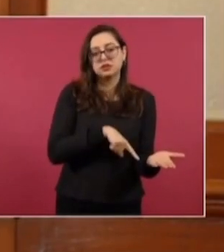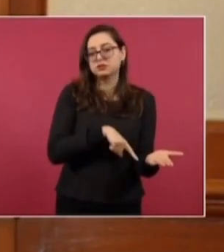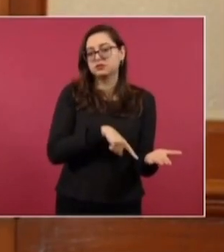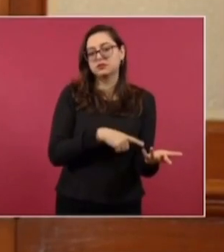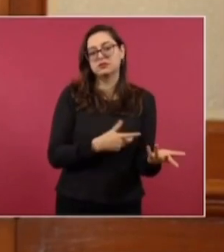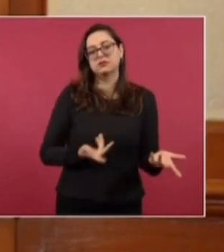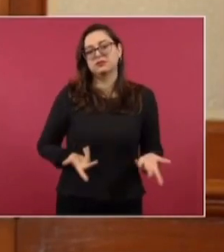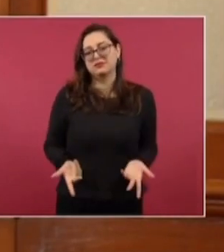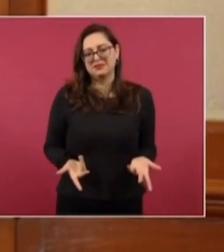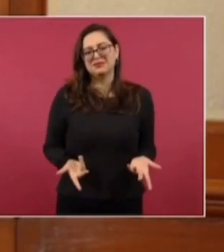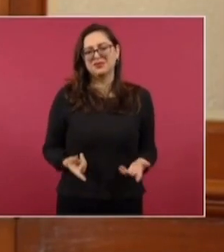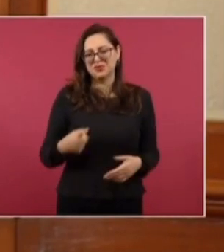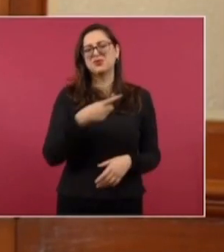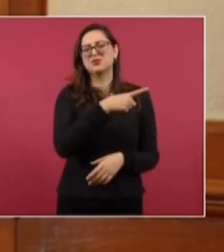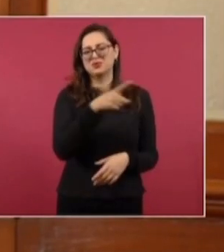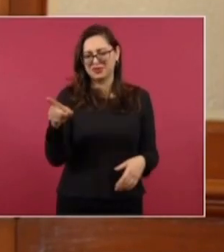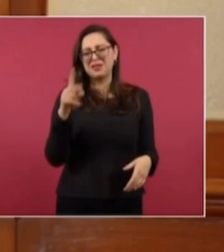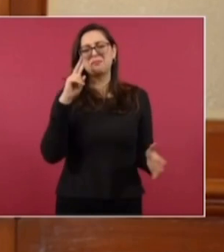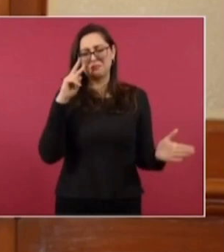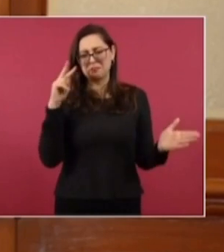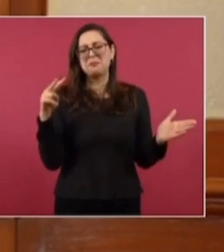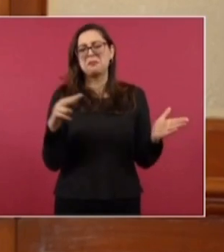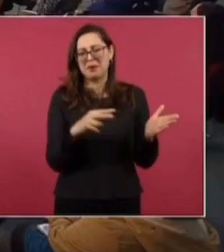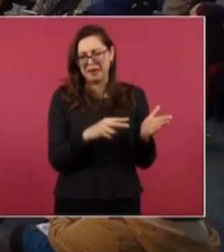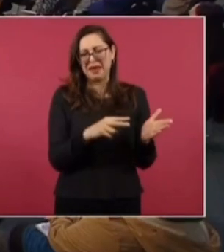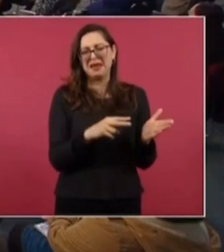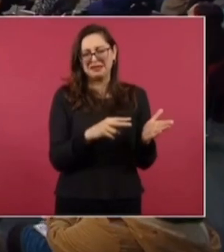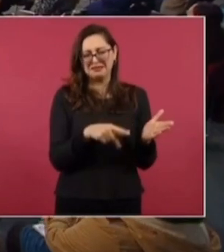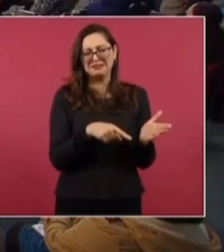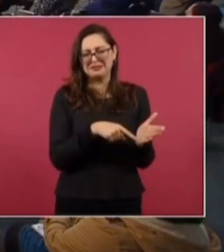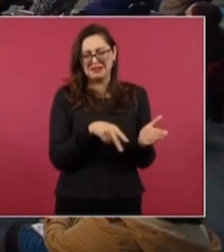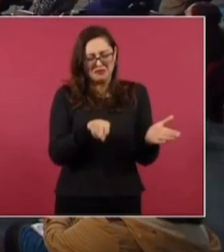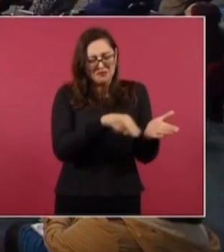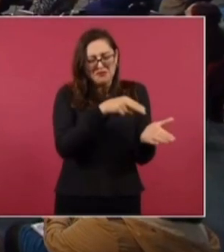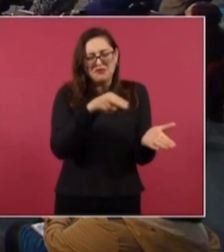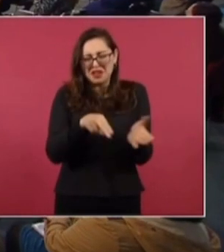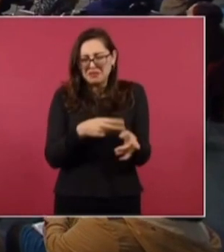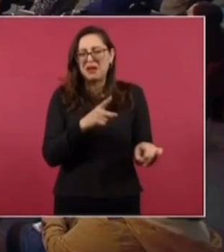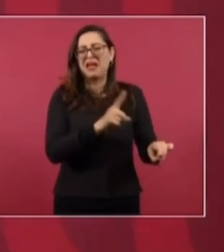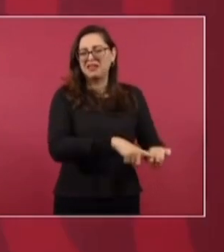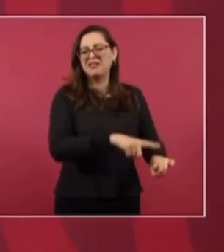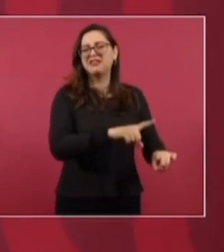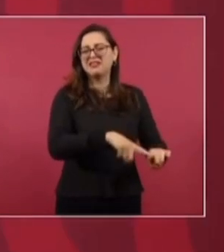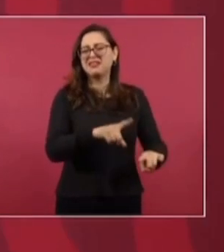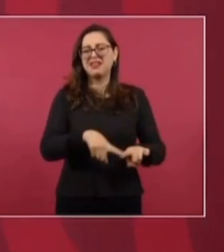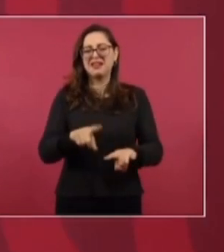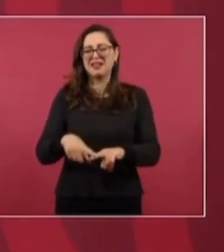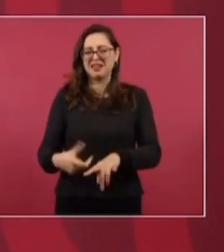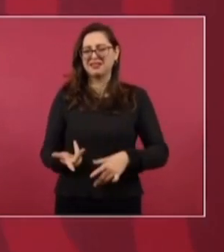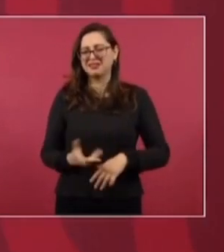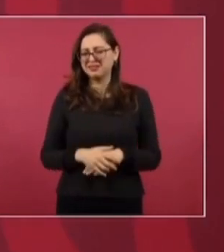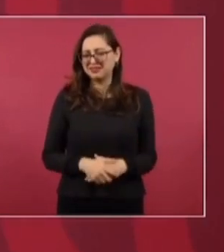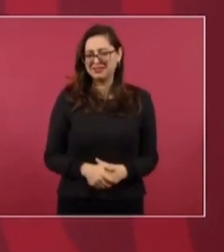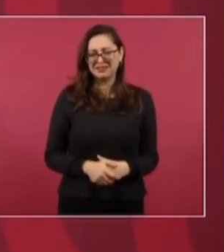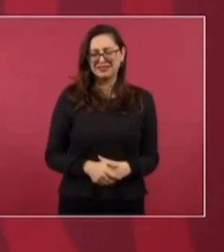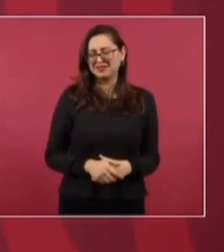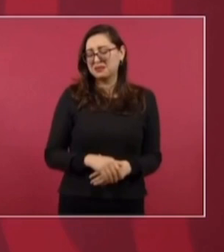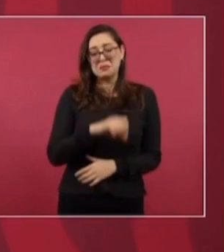vean el manifiesto y vean los nombres y vean